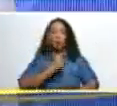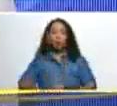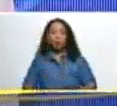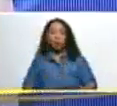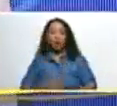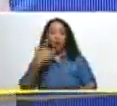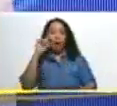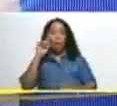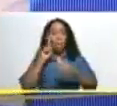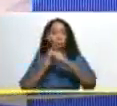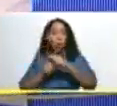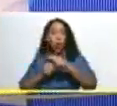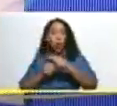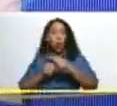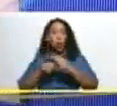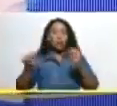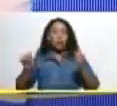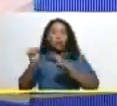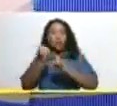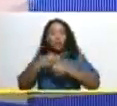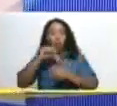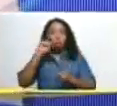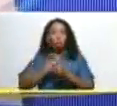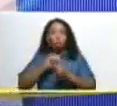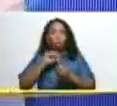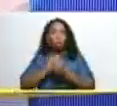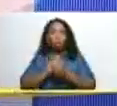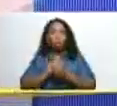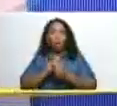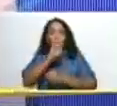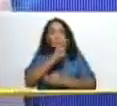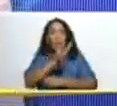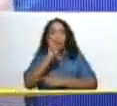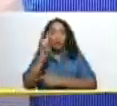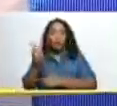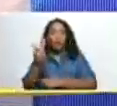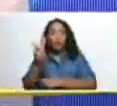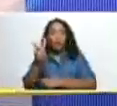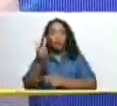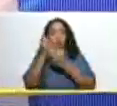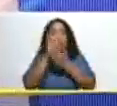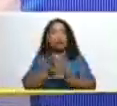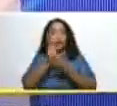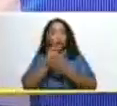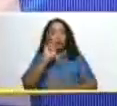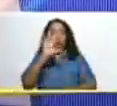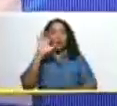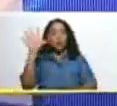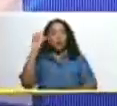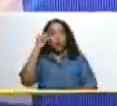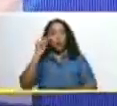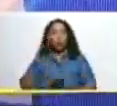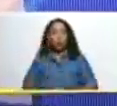hemos localizado cemento que hay un... 22 toneladas en 55 días.